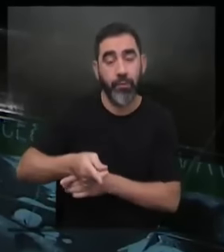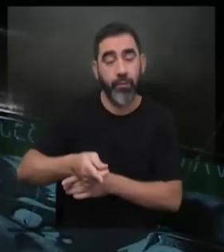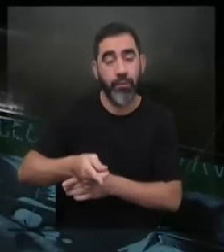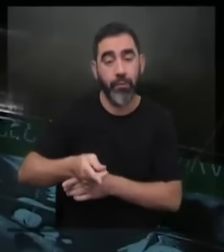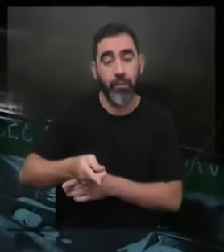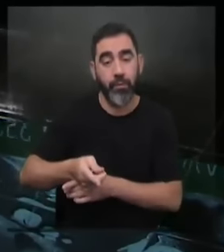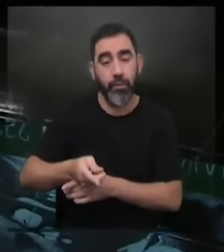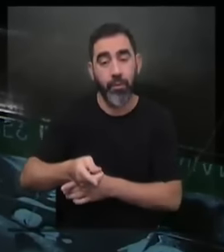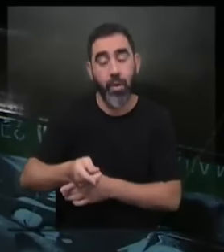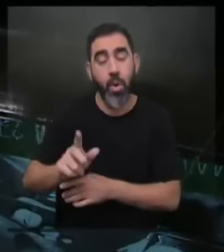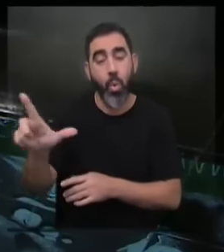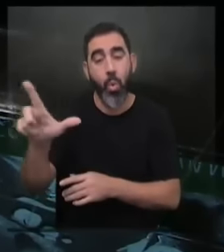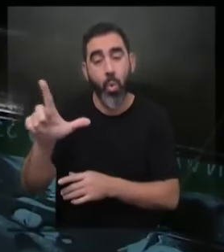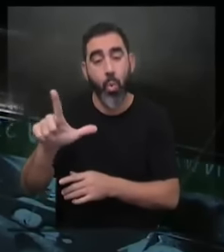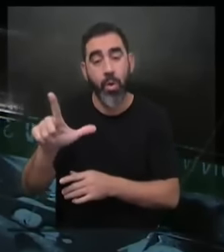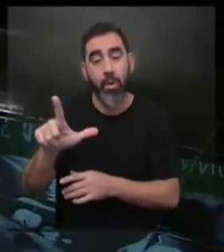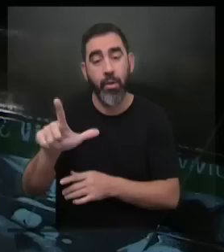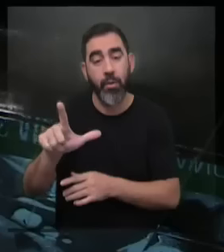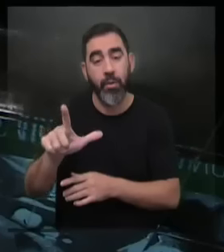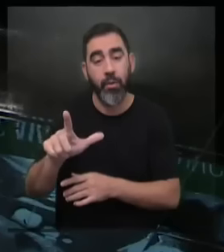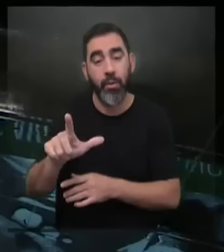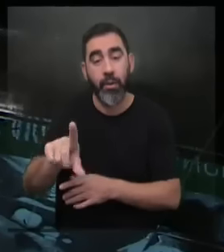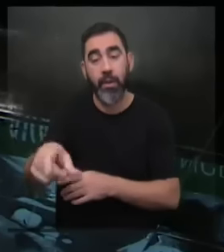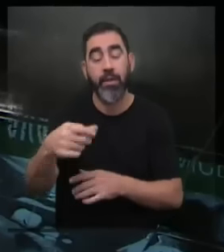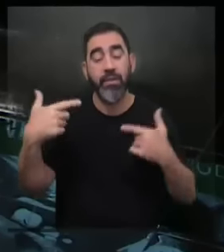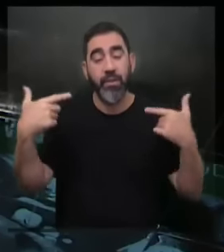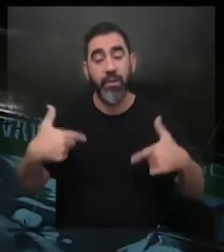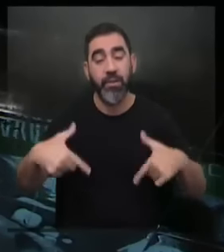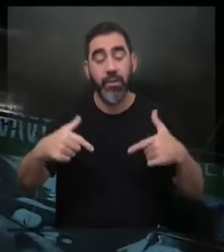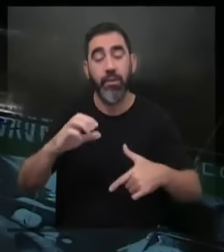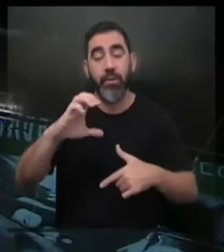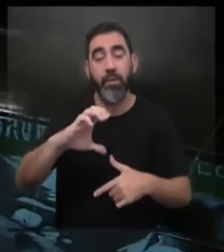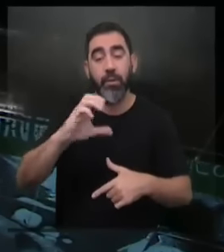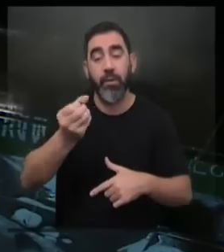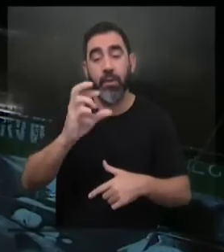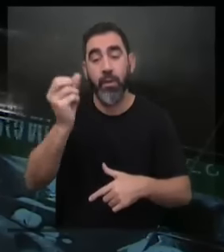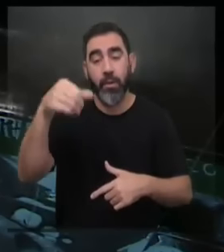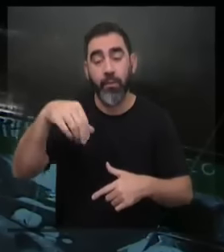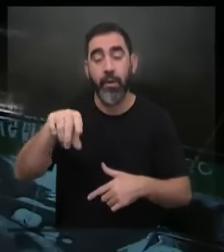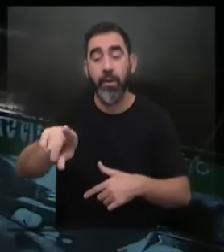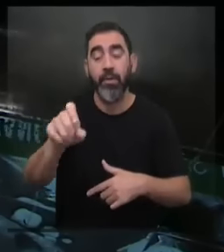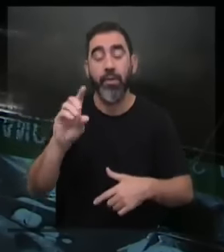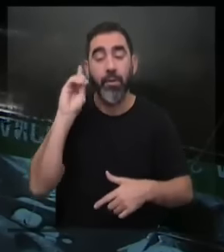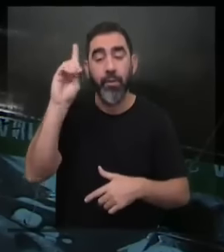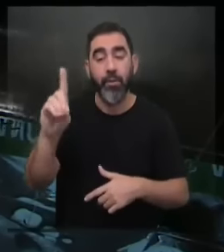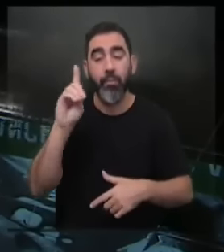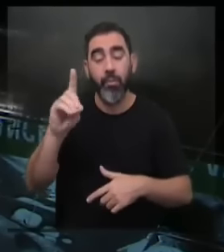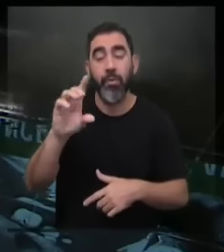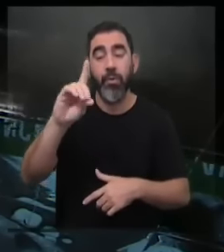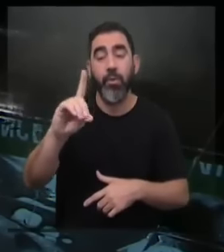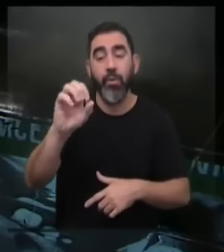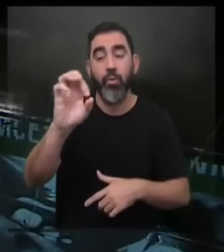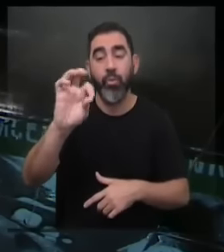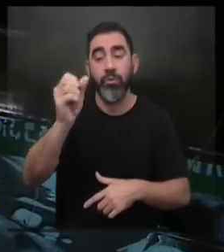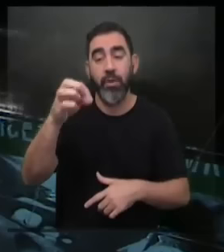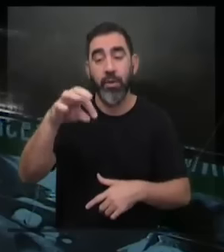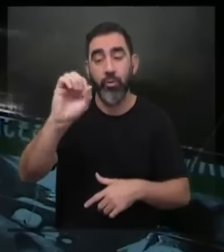resolvió este lunes que el exintendente Pablo caram la ex diputada Valentina dos Santos y